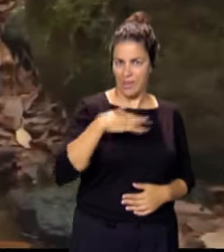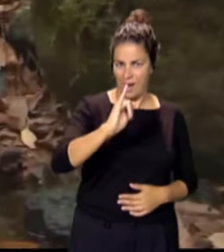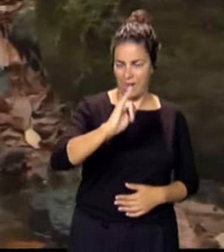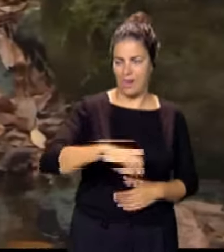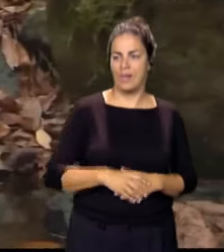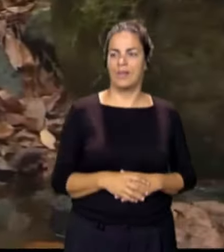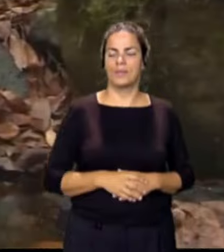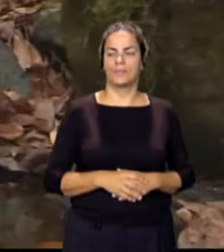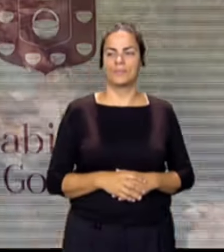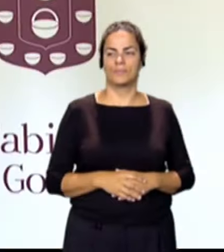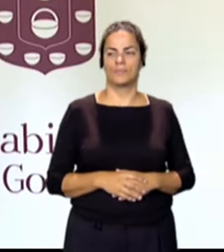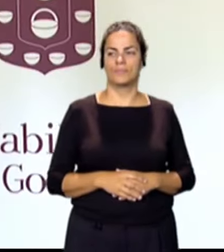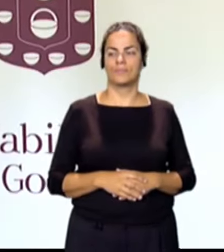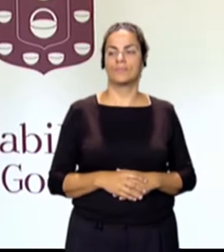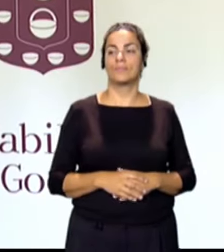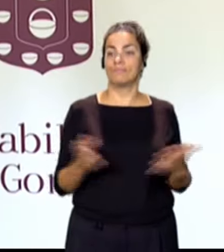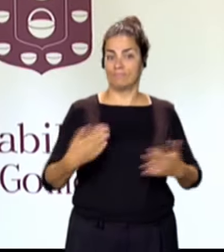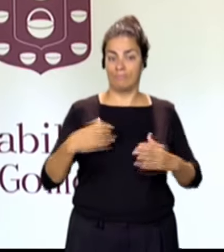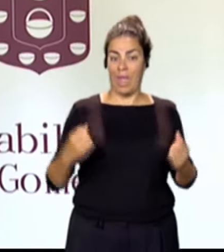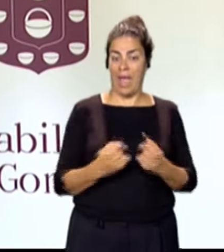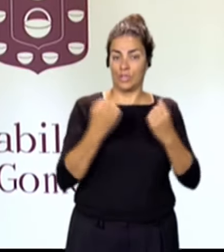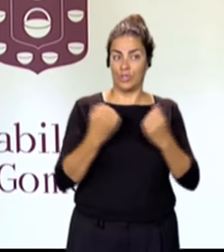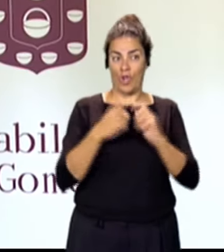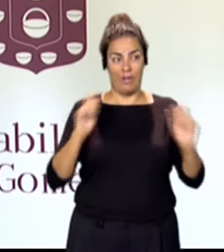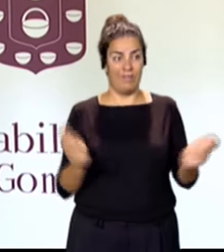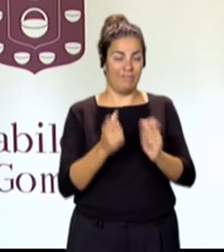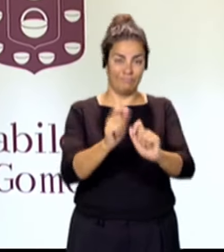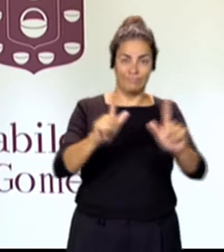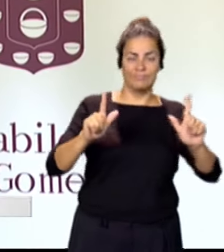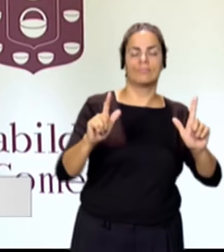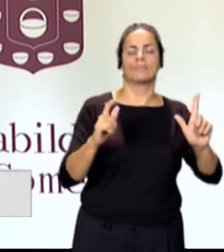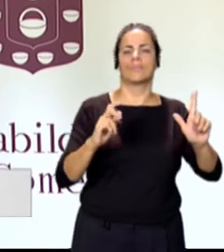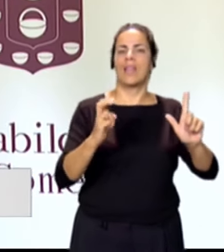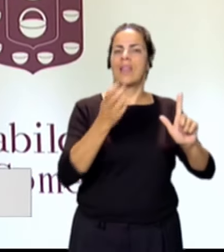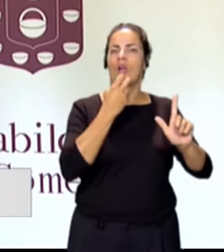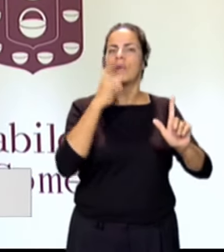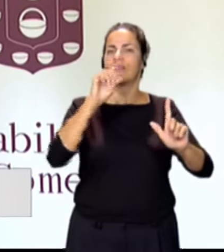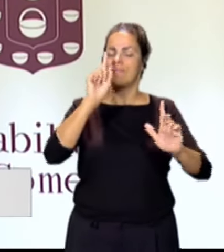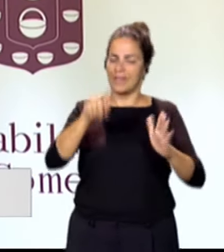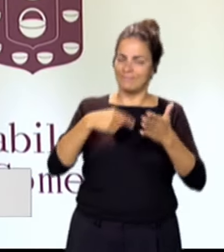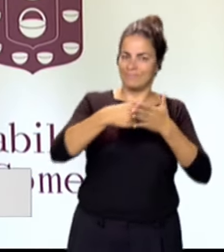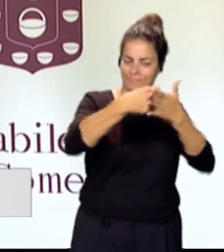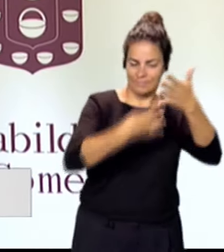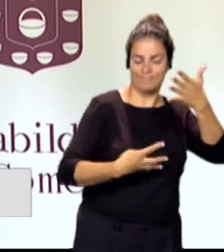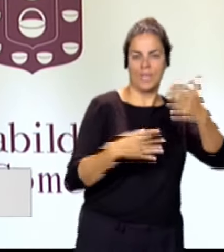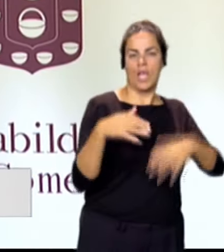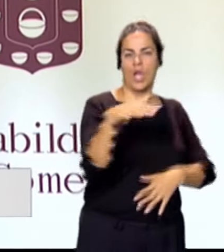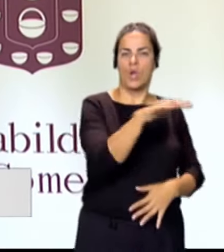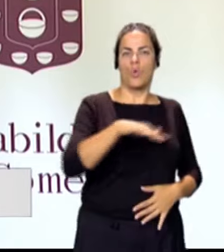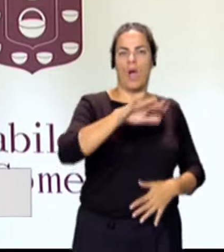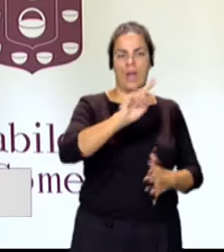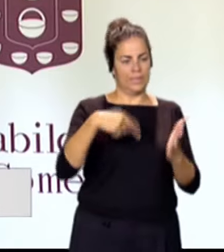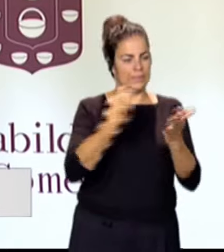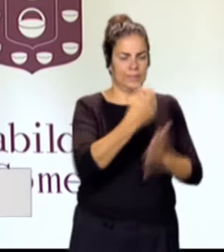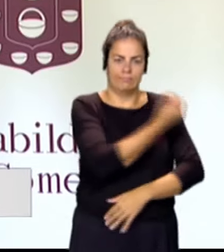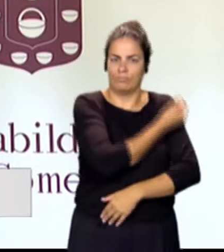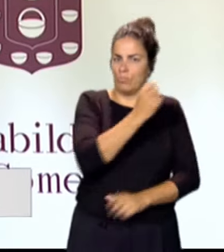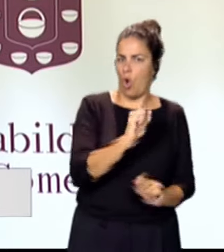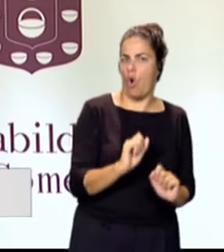mundiales con esta acción promocional la gomera se suma al listado de lugares inscritos de forma